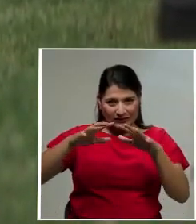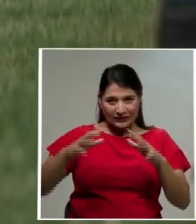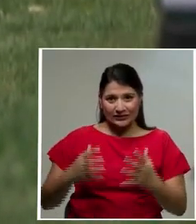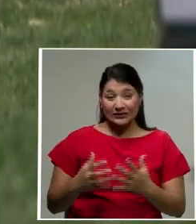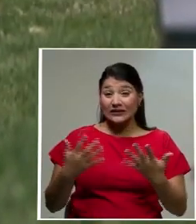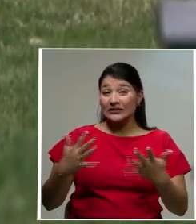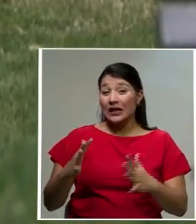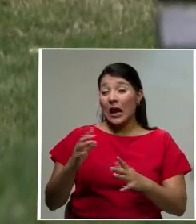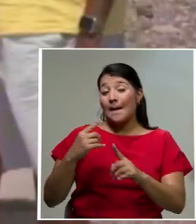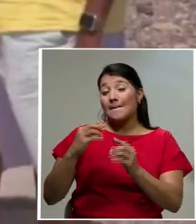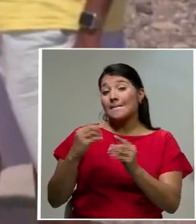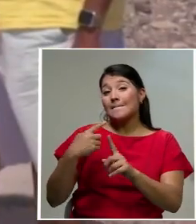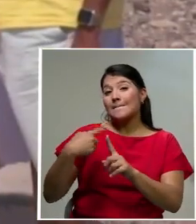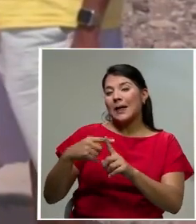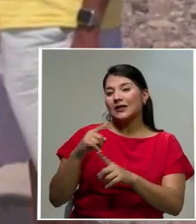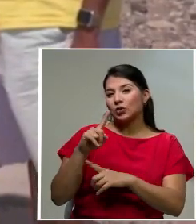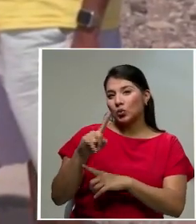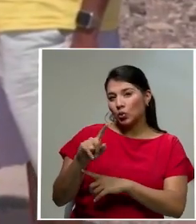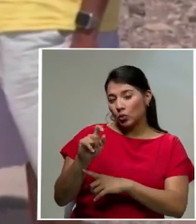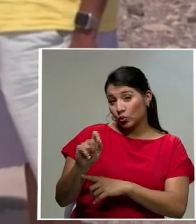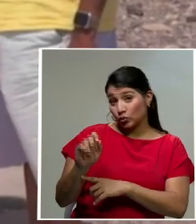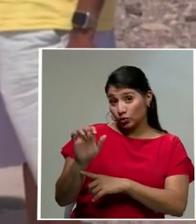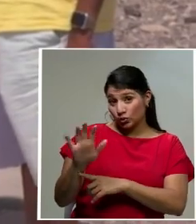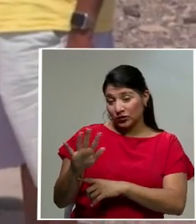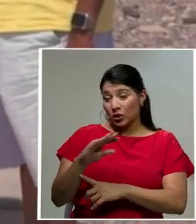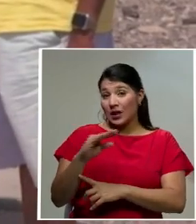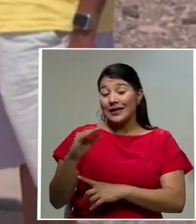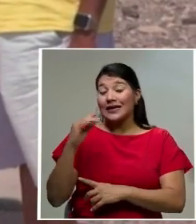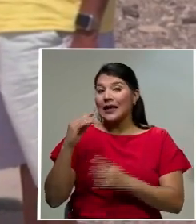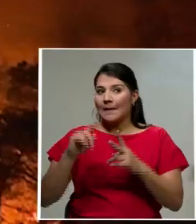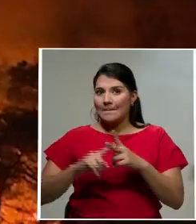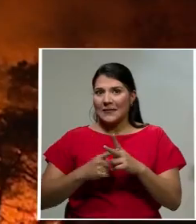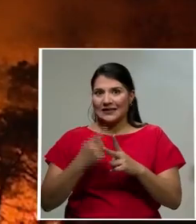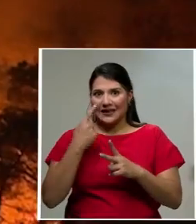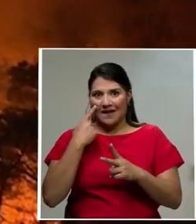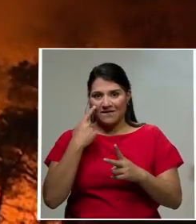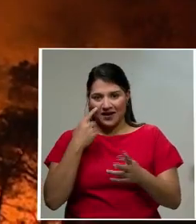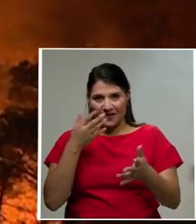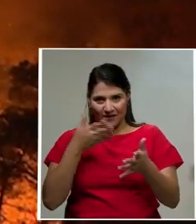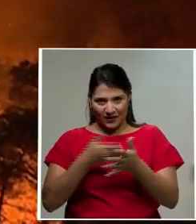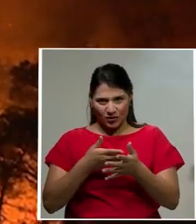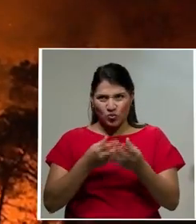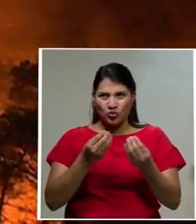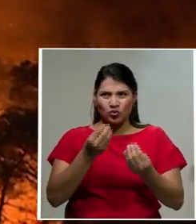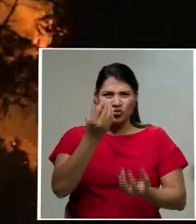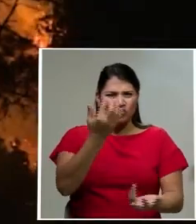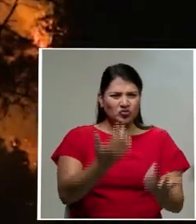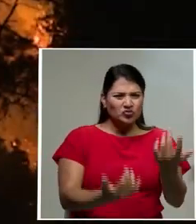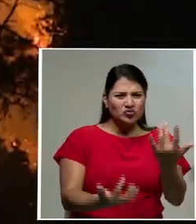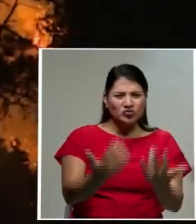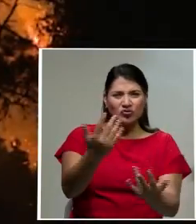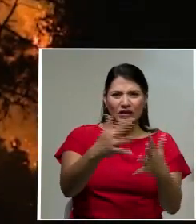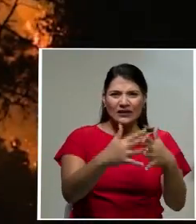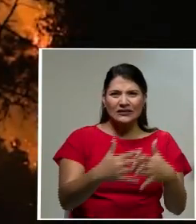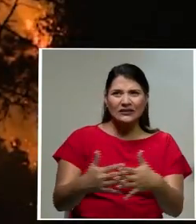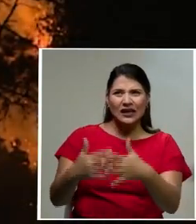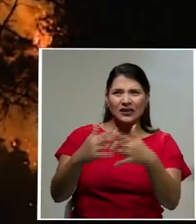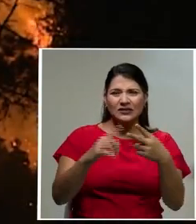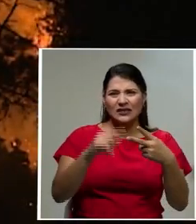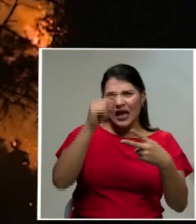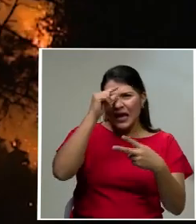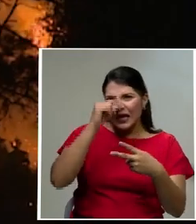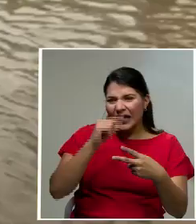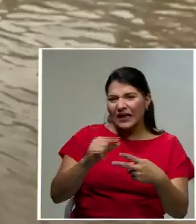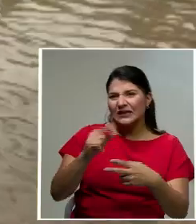más 1,1 grados Celsius y empieza a constatar sus consecuencias. Fuegos que arrasan el oeste de Estados Unidos, Grecia o